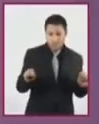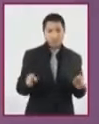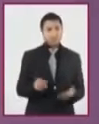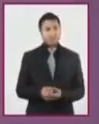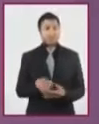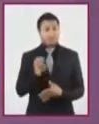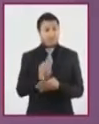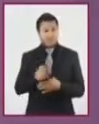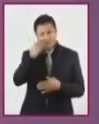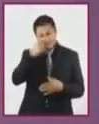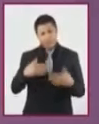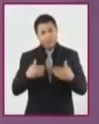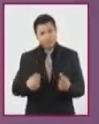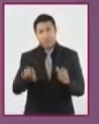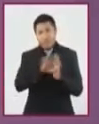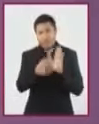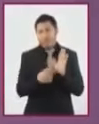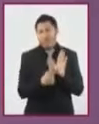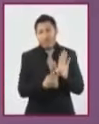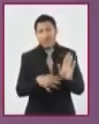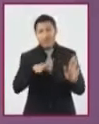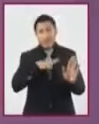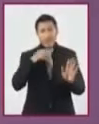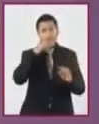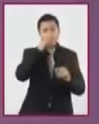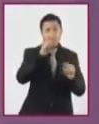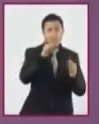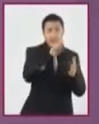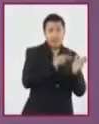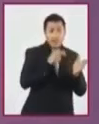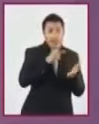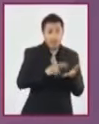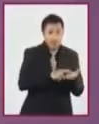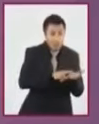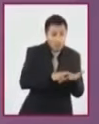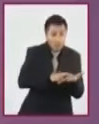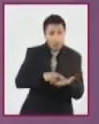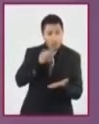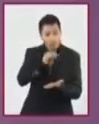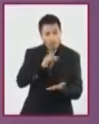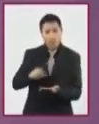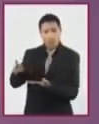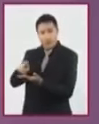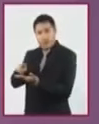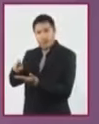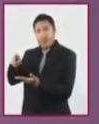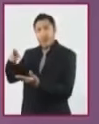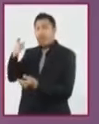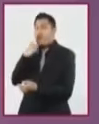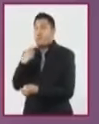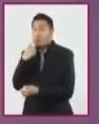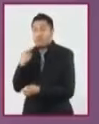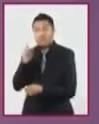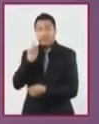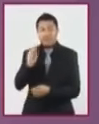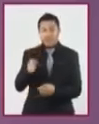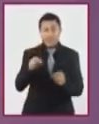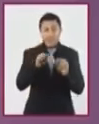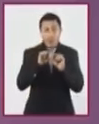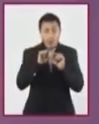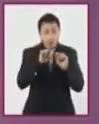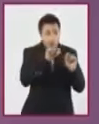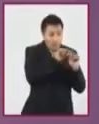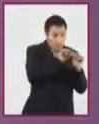poquito más, en este ejemplo que vemos, nuestro círculo rosado y nuestro círculo rojo nos indican el desplazamiento. Va en